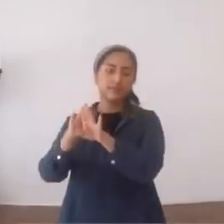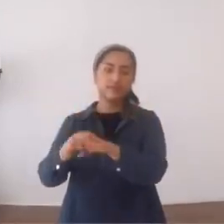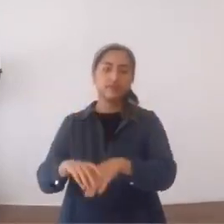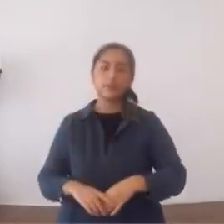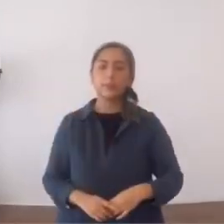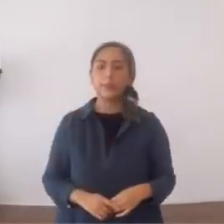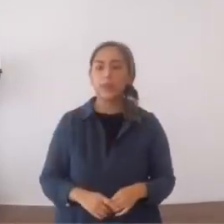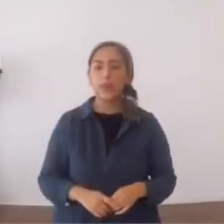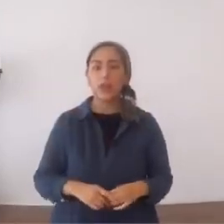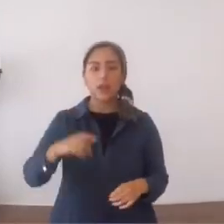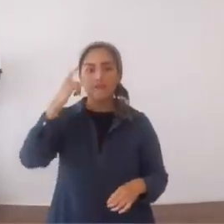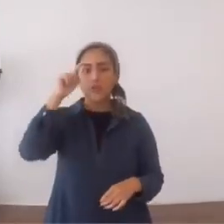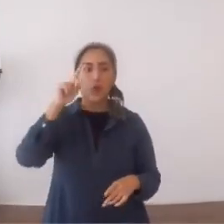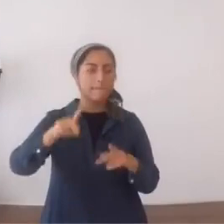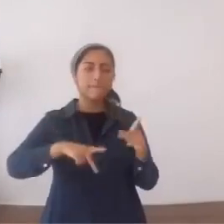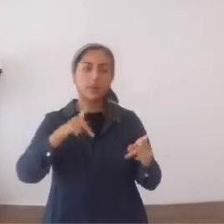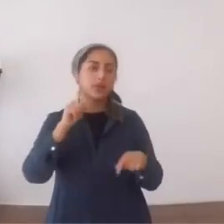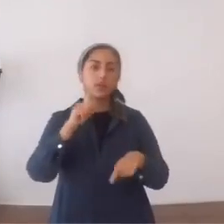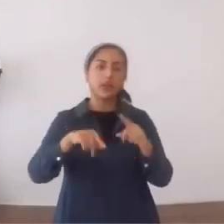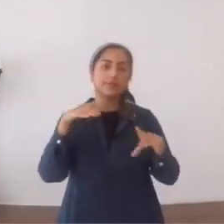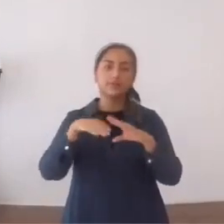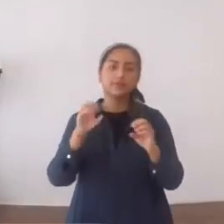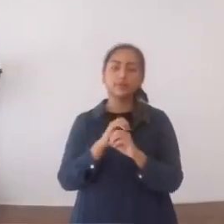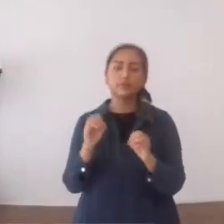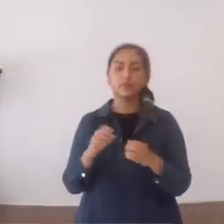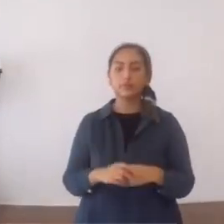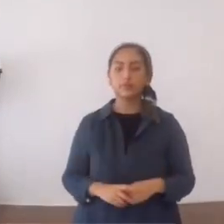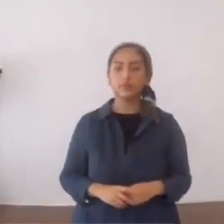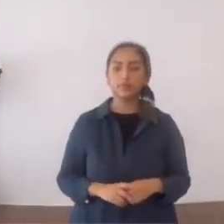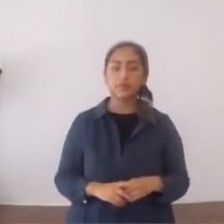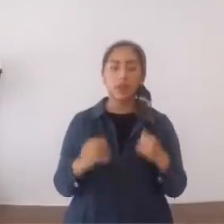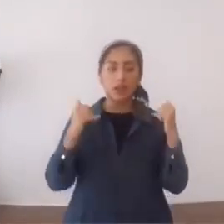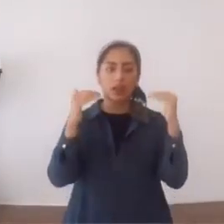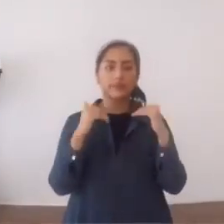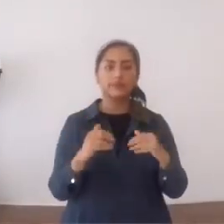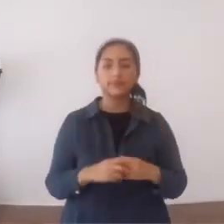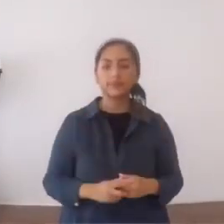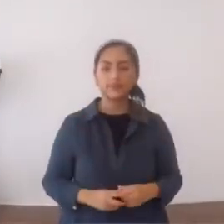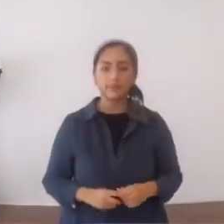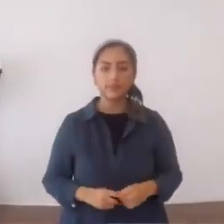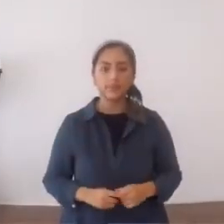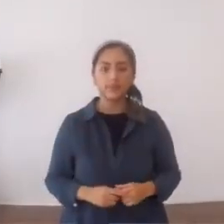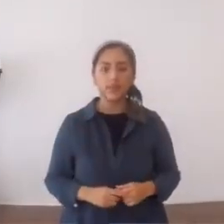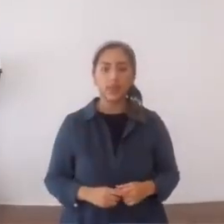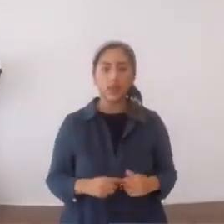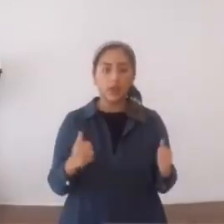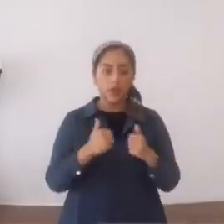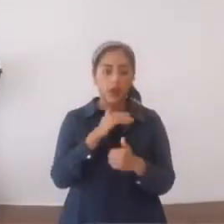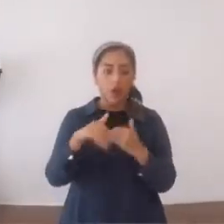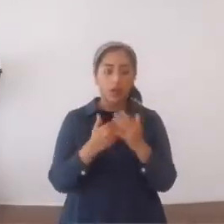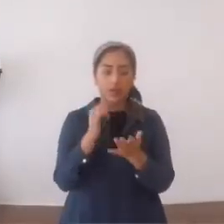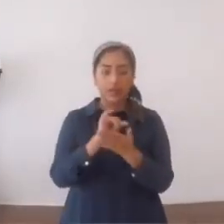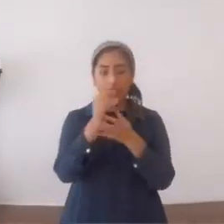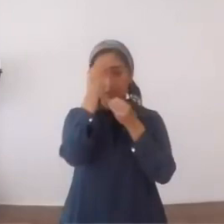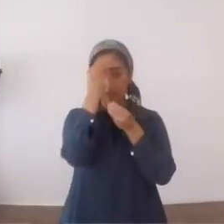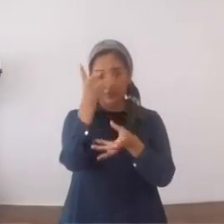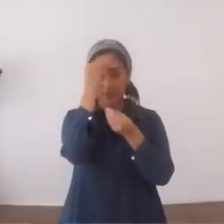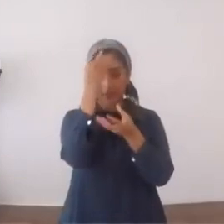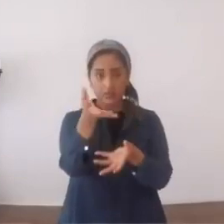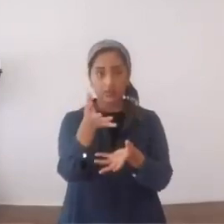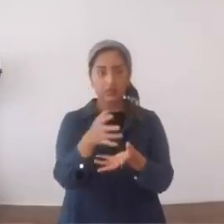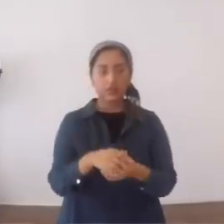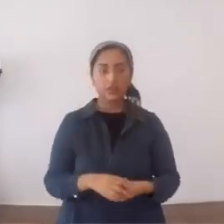prácticamente hacia el acceso de la gente. Ahora, con toda esta